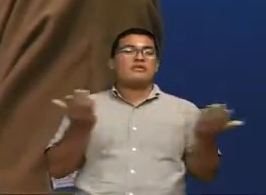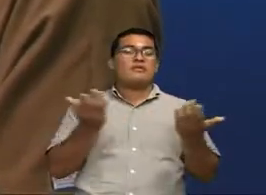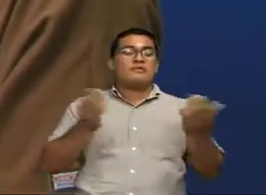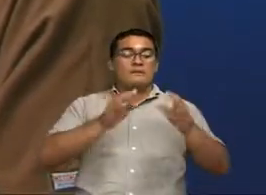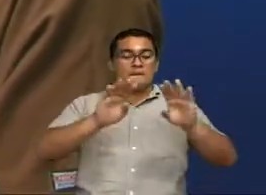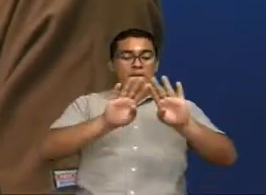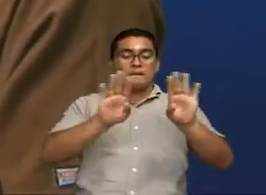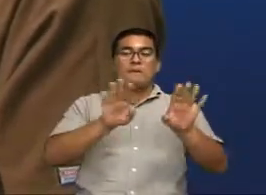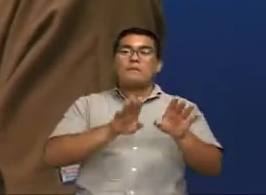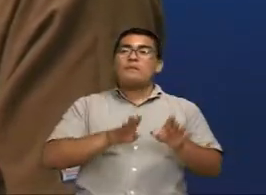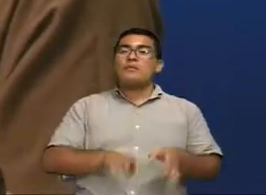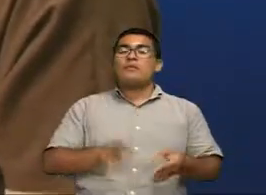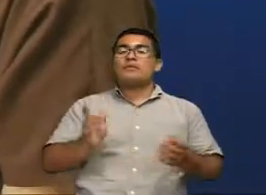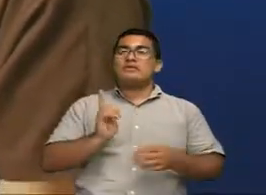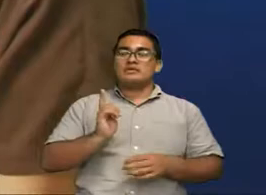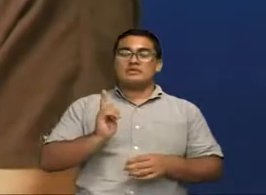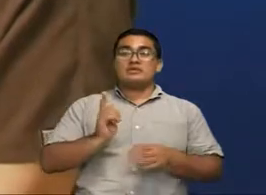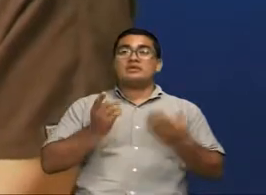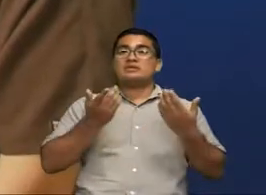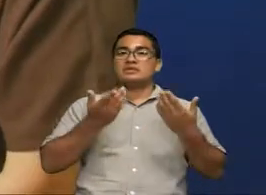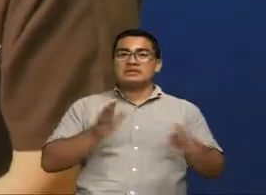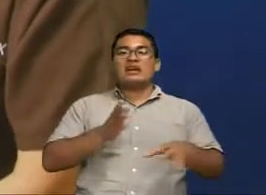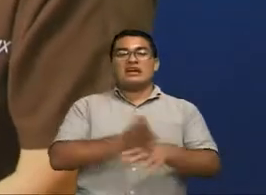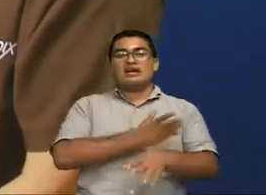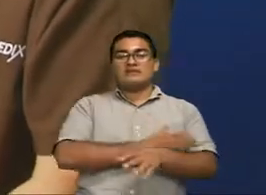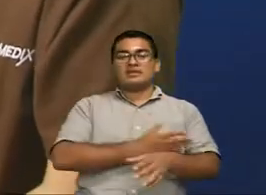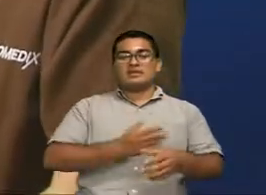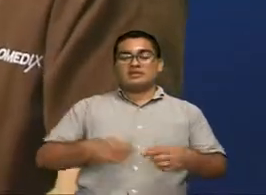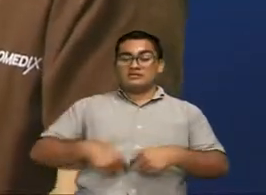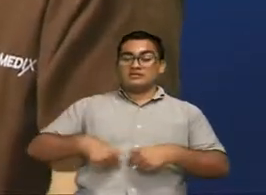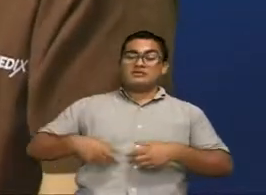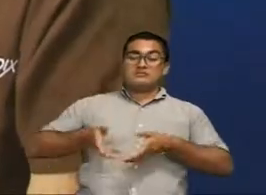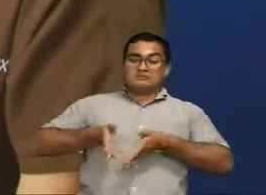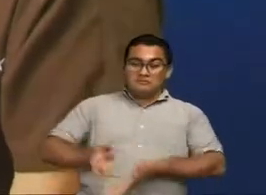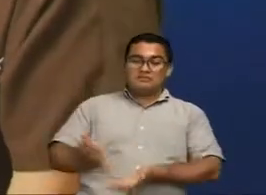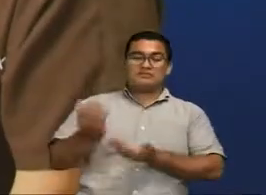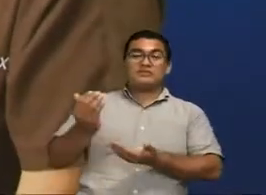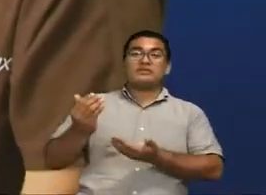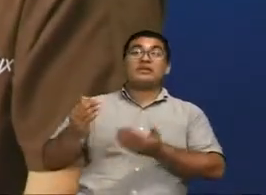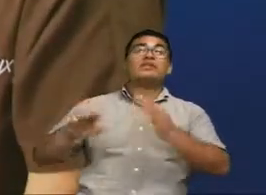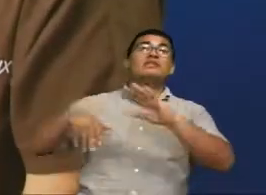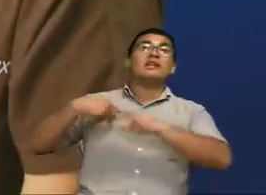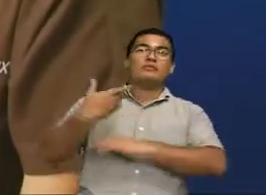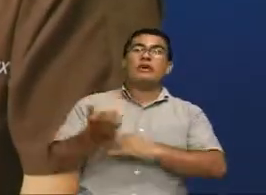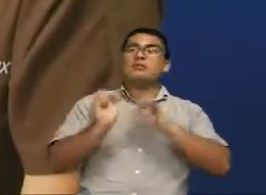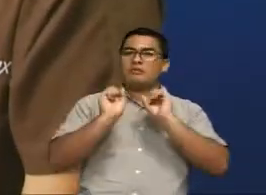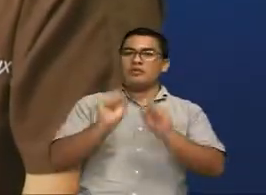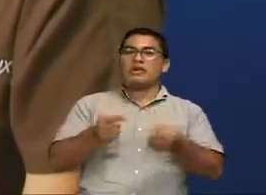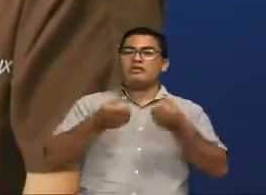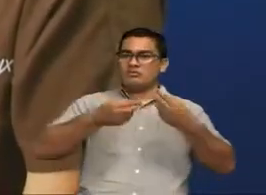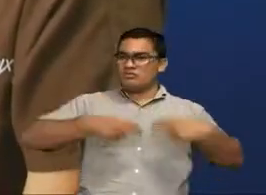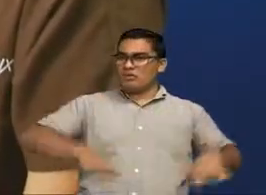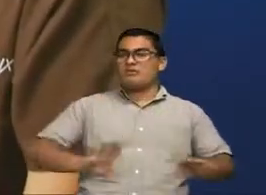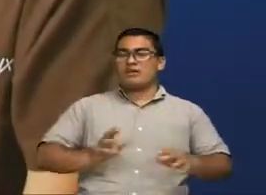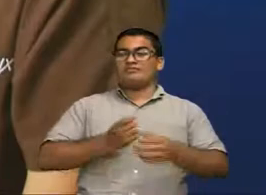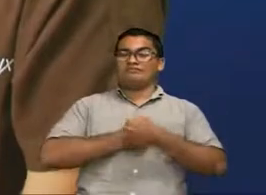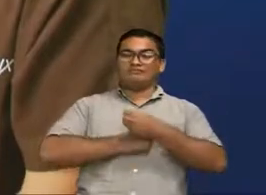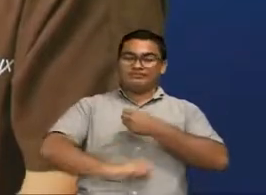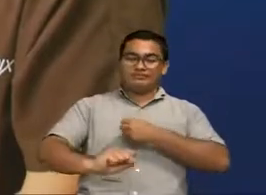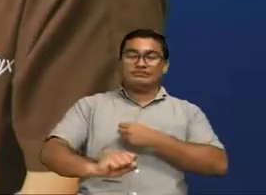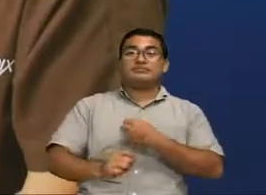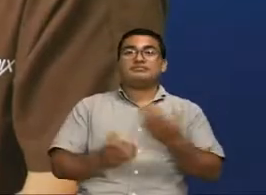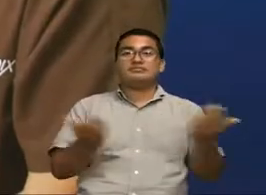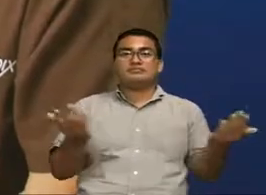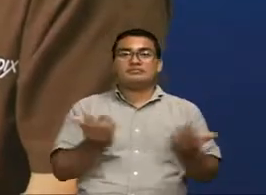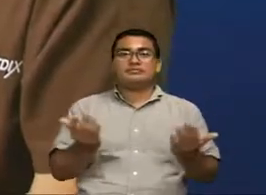tenido un parto por cesárea no pueden en su siguiente parto tener un parto normal, así como una labor